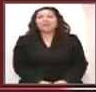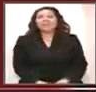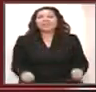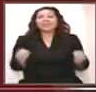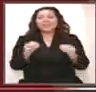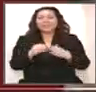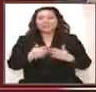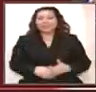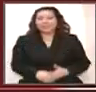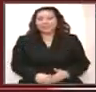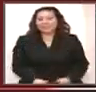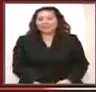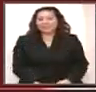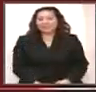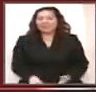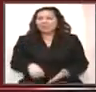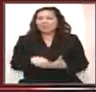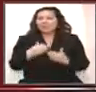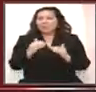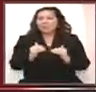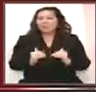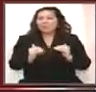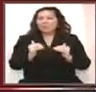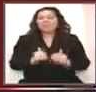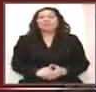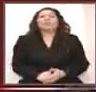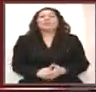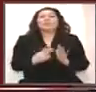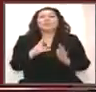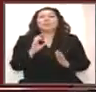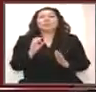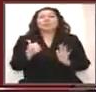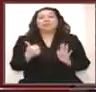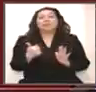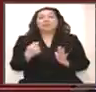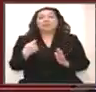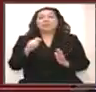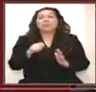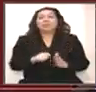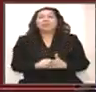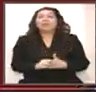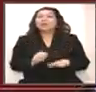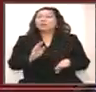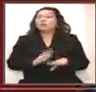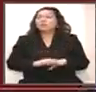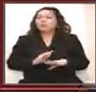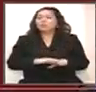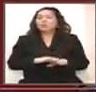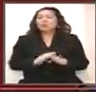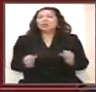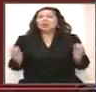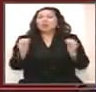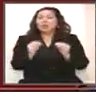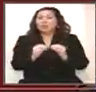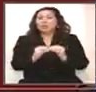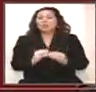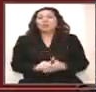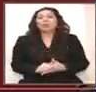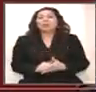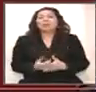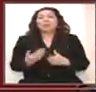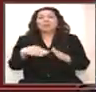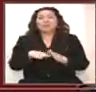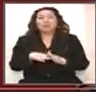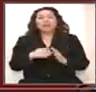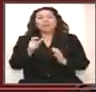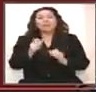77.108 internos de la población adulta, representó el 7,6% respecto del conjunto de la población de